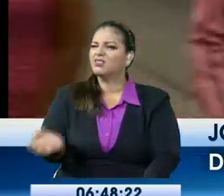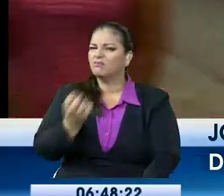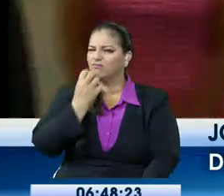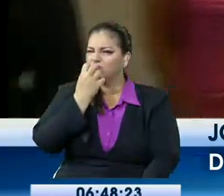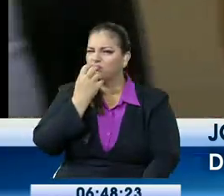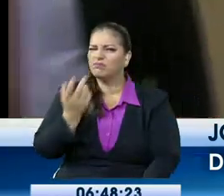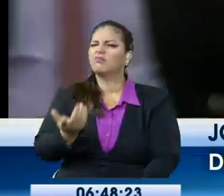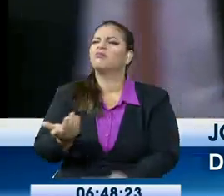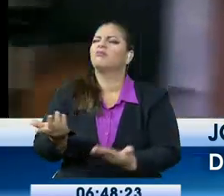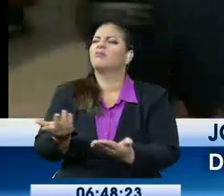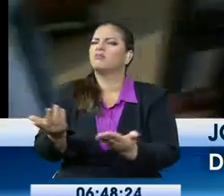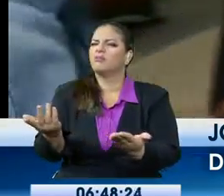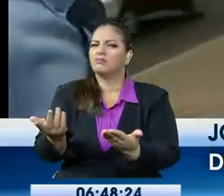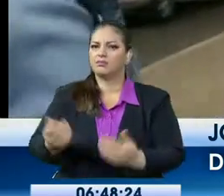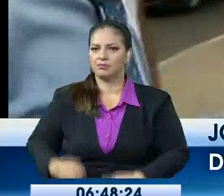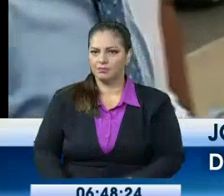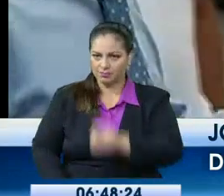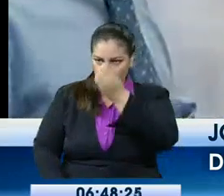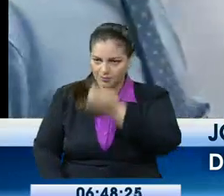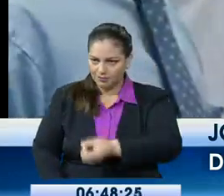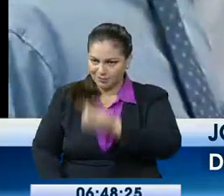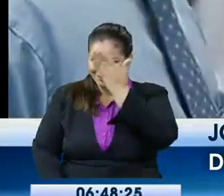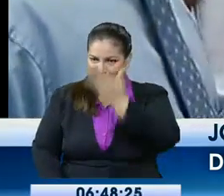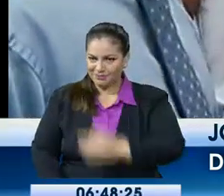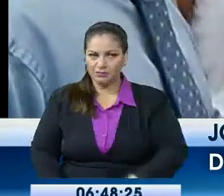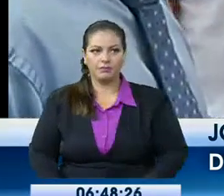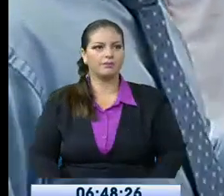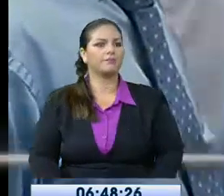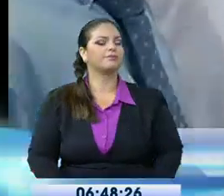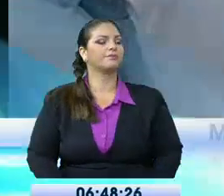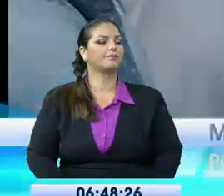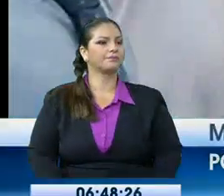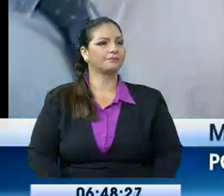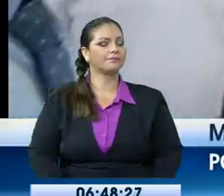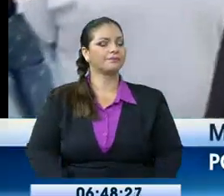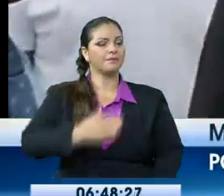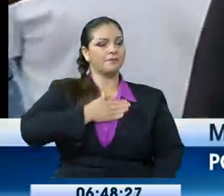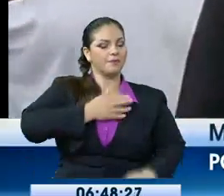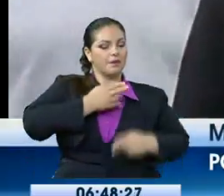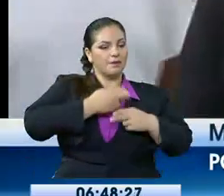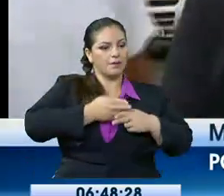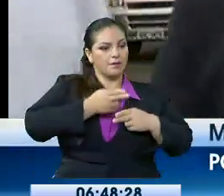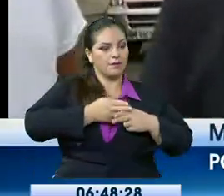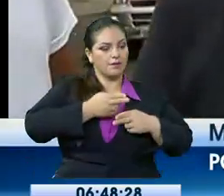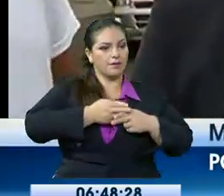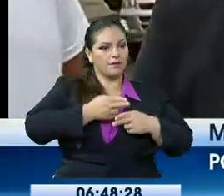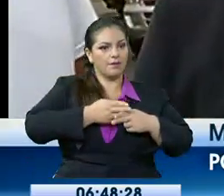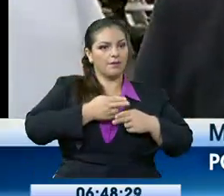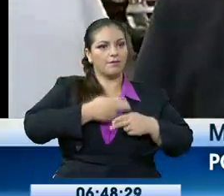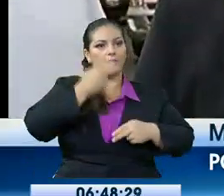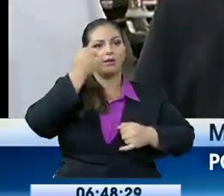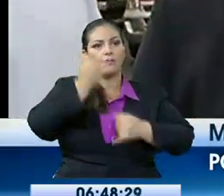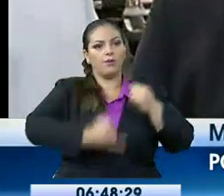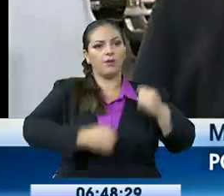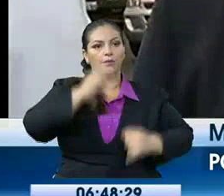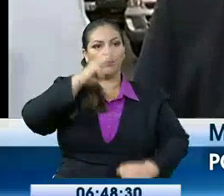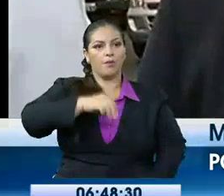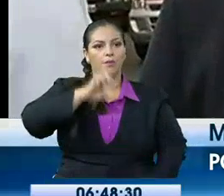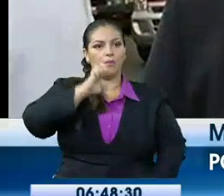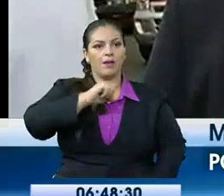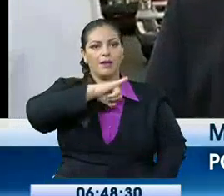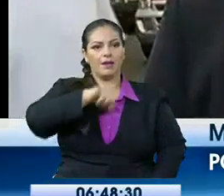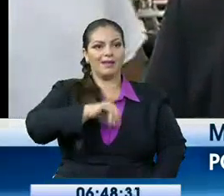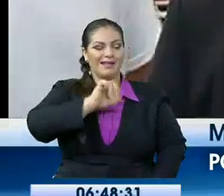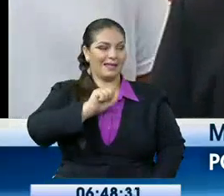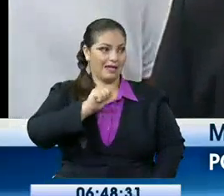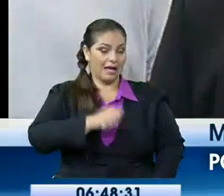la toma de esta decisión. Buenos días. Muy buenos días. Como puedo expresar, mi nombre es el ingeniero Edgar Mejía, soy el presidente de la Asociación de Moradores de la